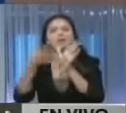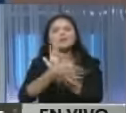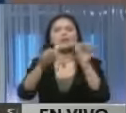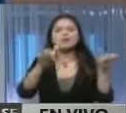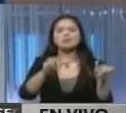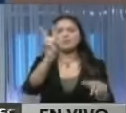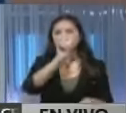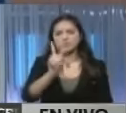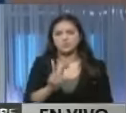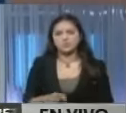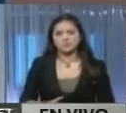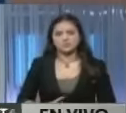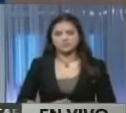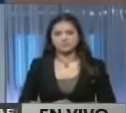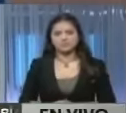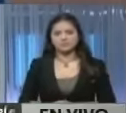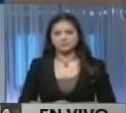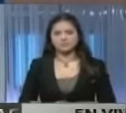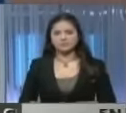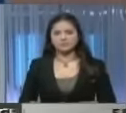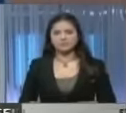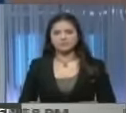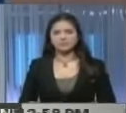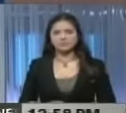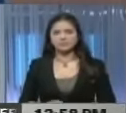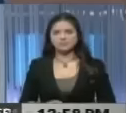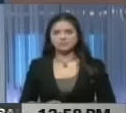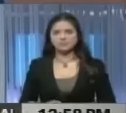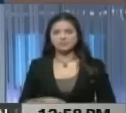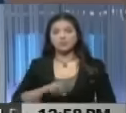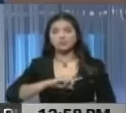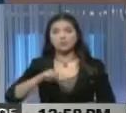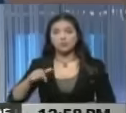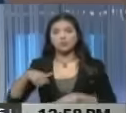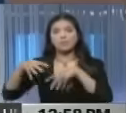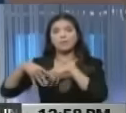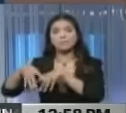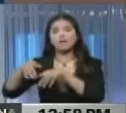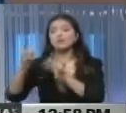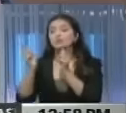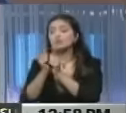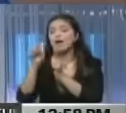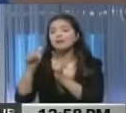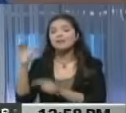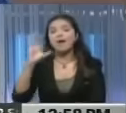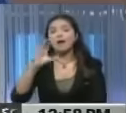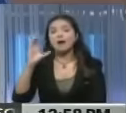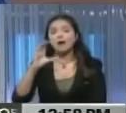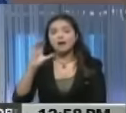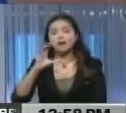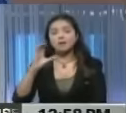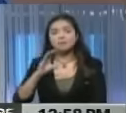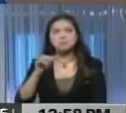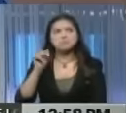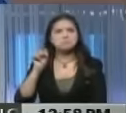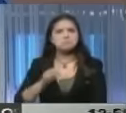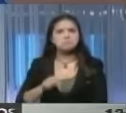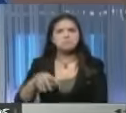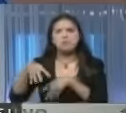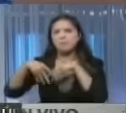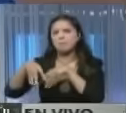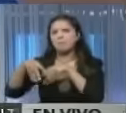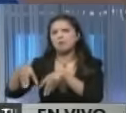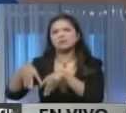está ocurriendo. Nuestra concentración en Caracas solamente fue una concentración, bueno,